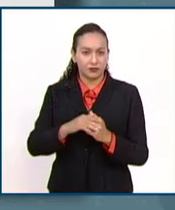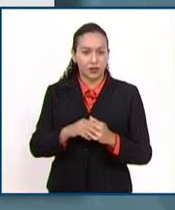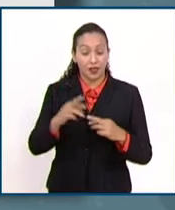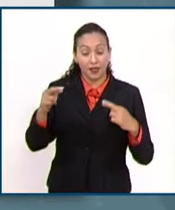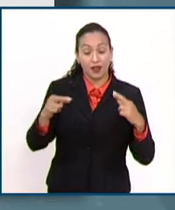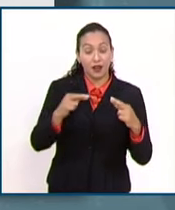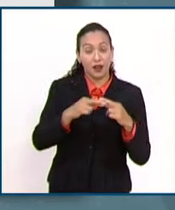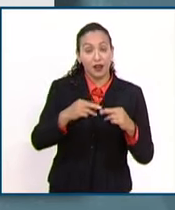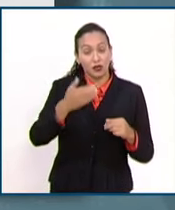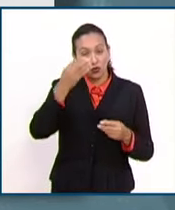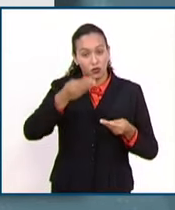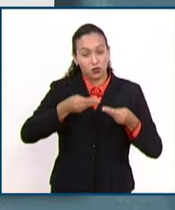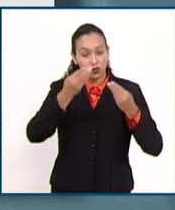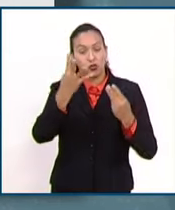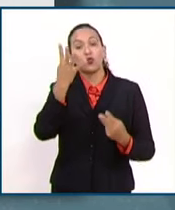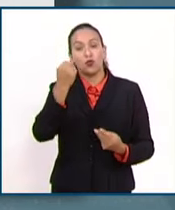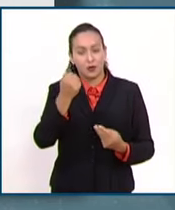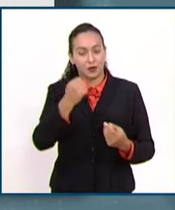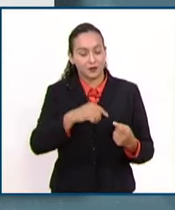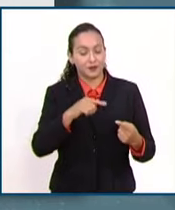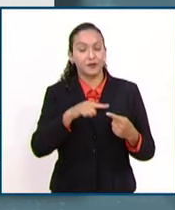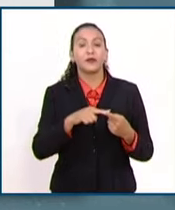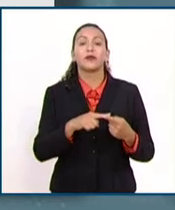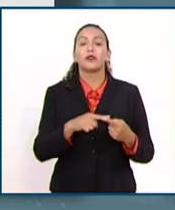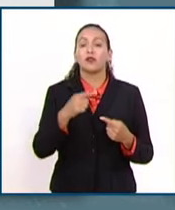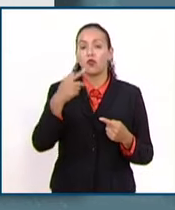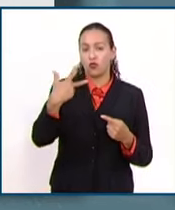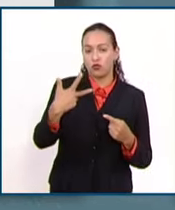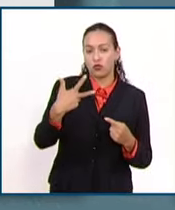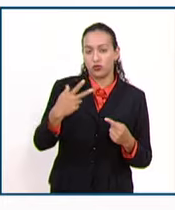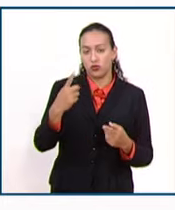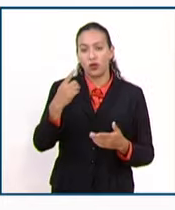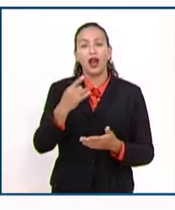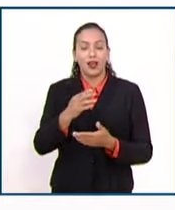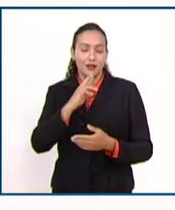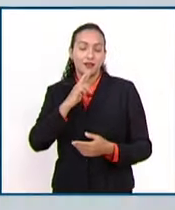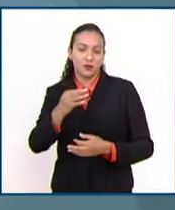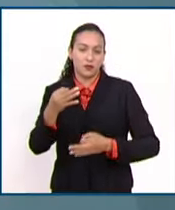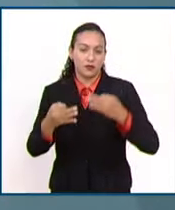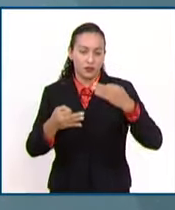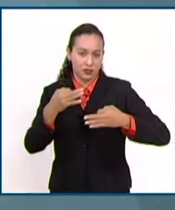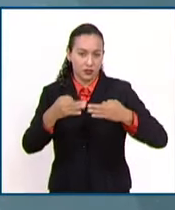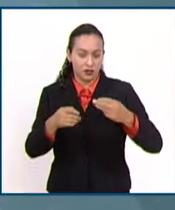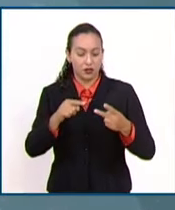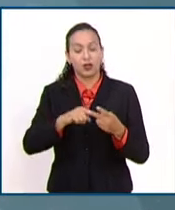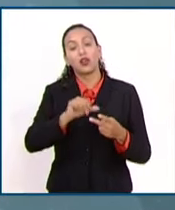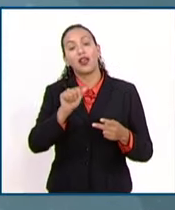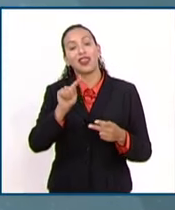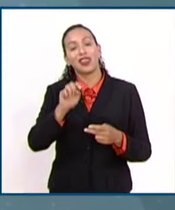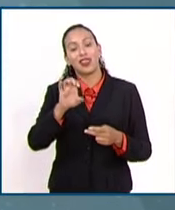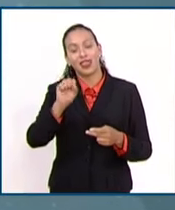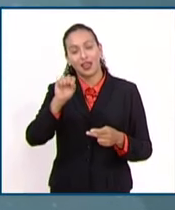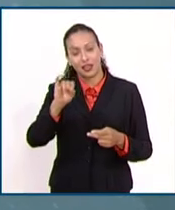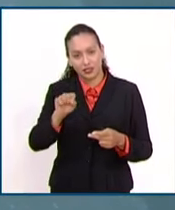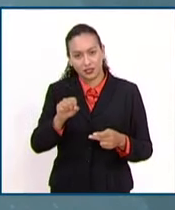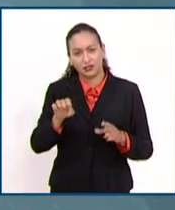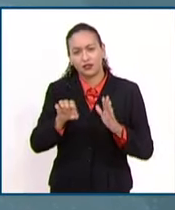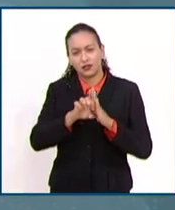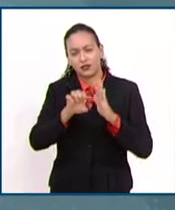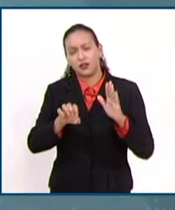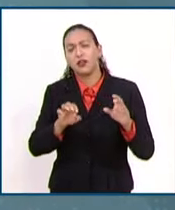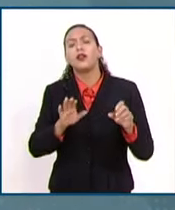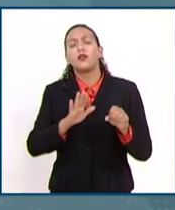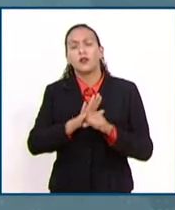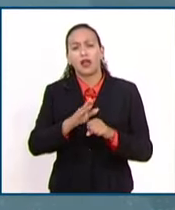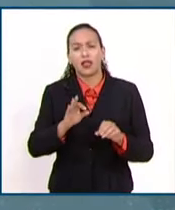regionales se dieron a conocer 9 criterios, de los cuales 8 son jurisprudencias y una tesis aislada sobre temas relacionados con